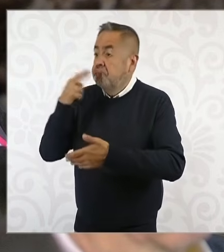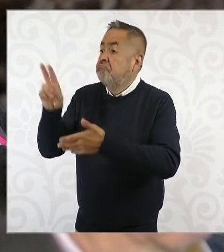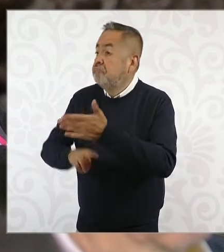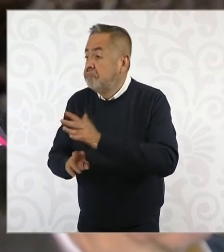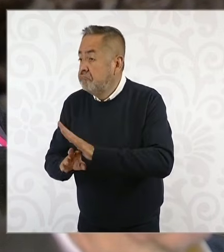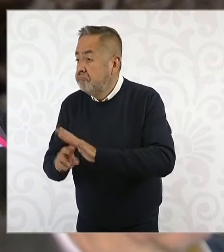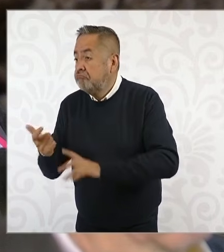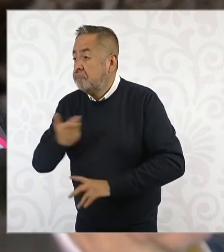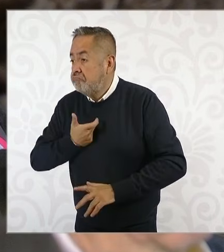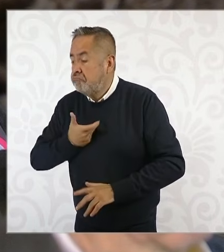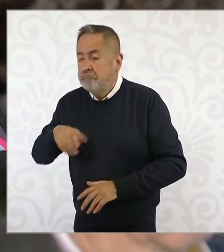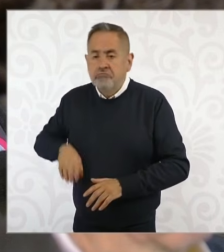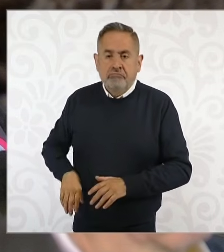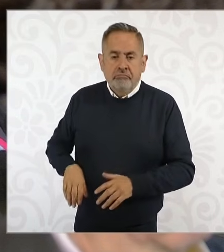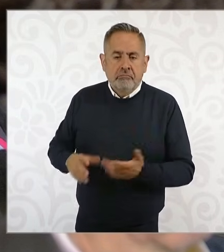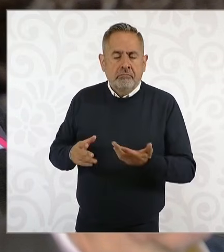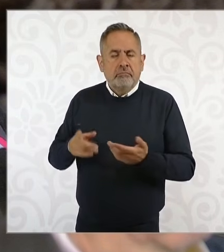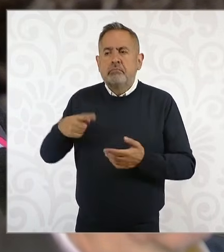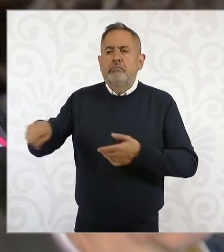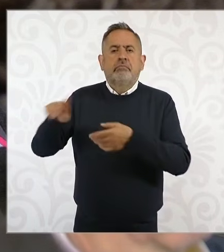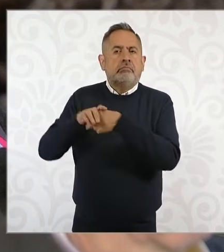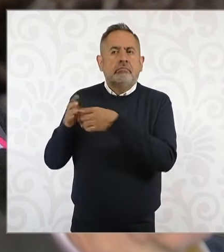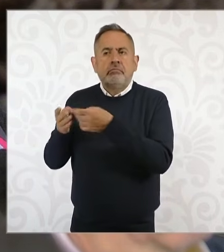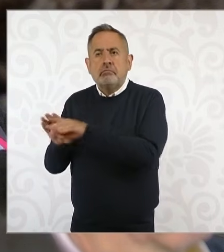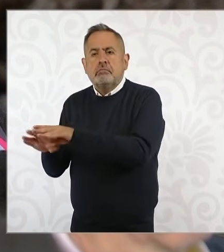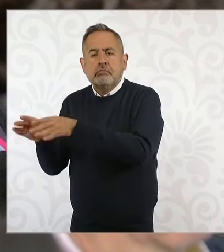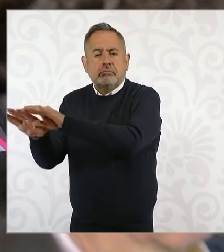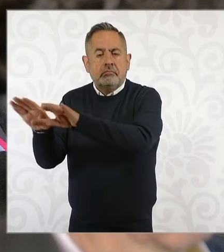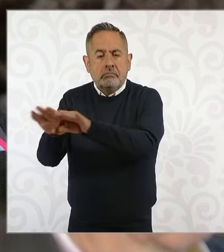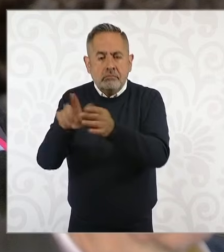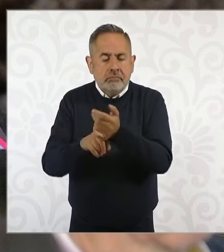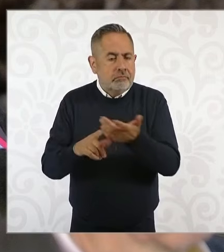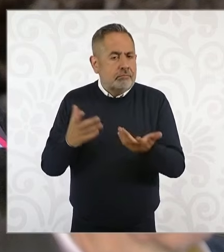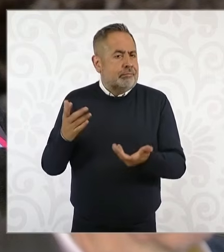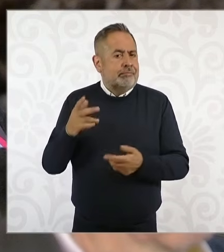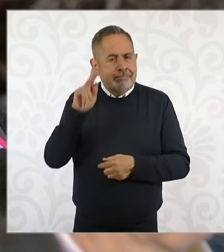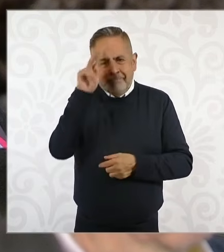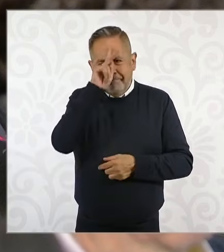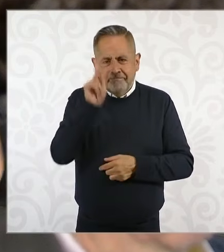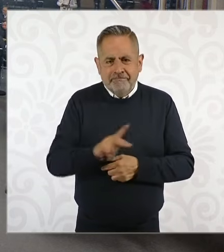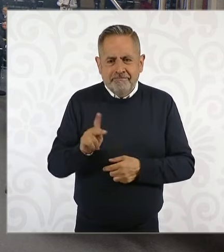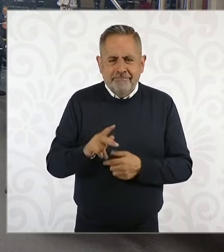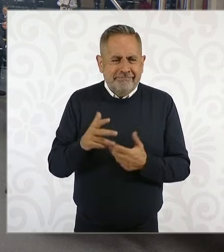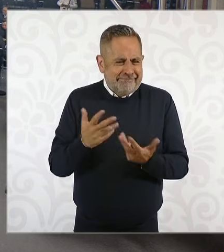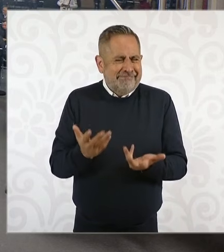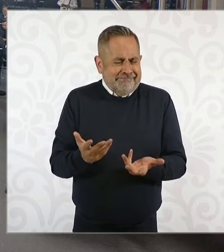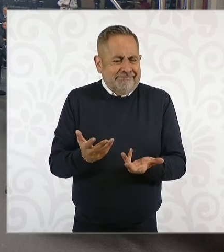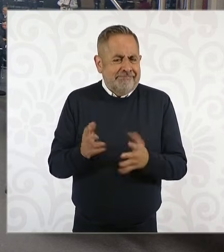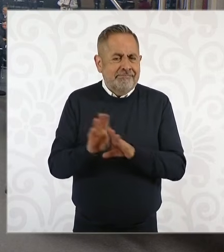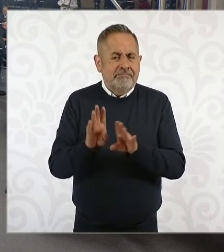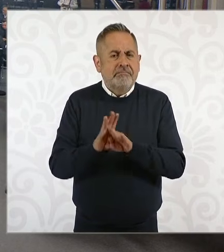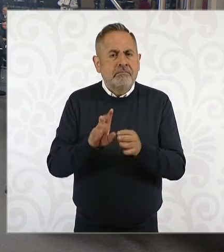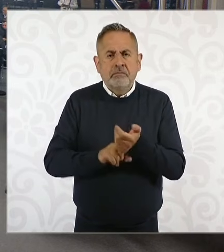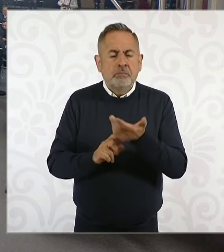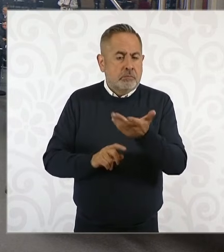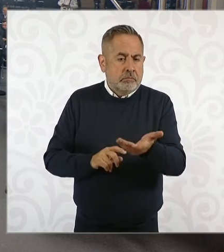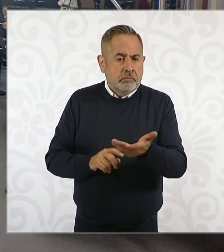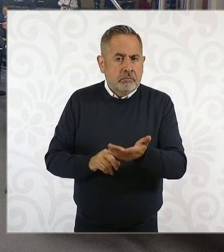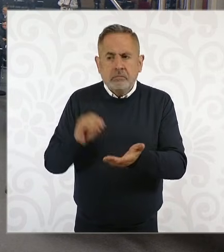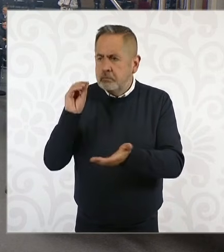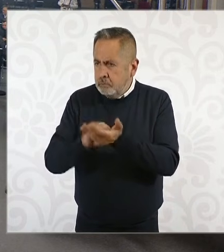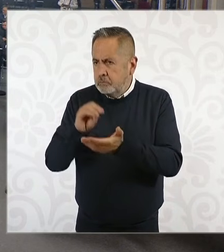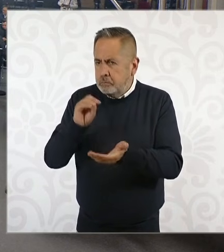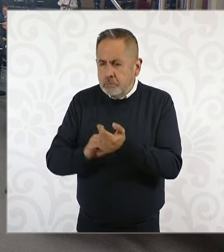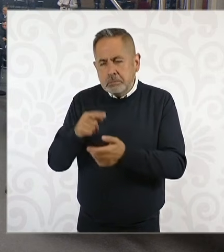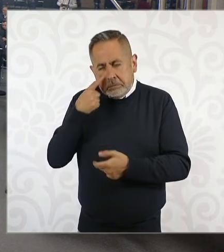Estado de México padeciendo del cierre de gasolineras, está cada vez complicándose más. Mientras esto